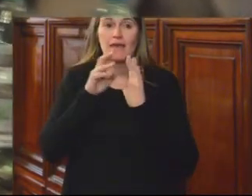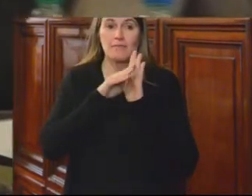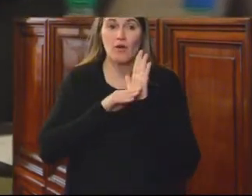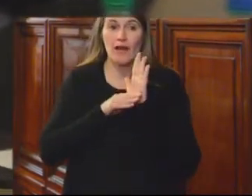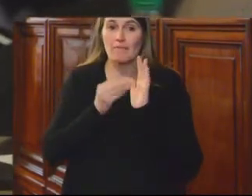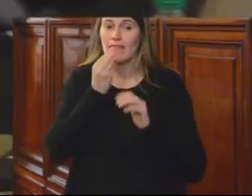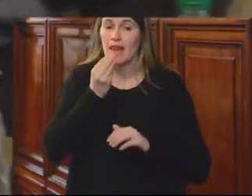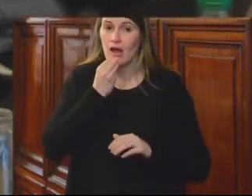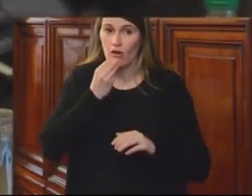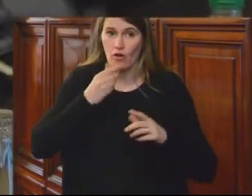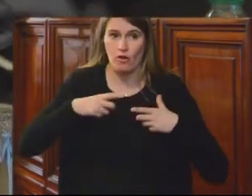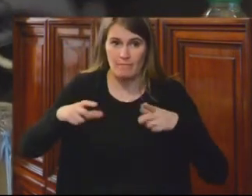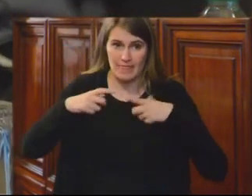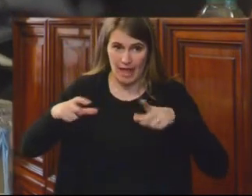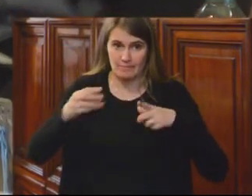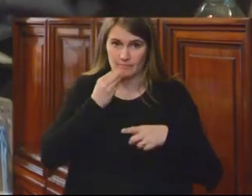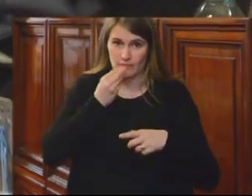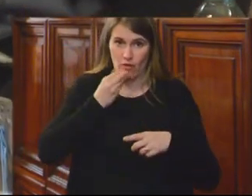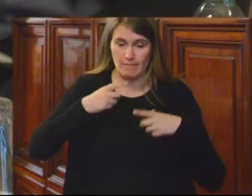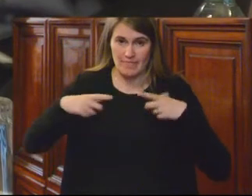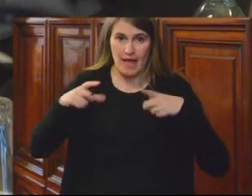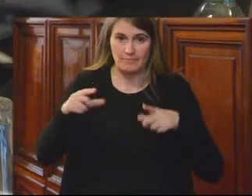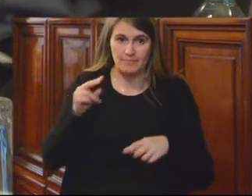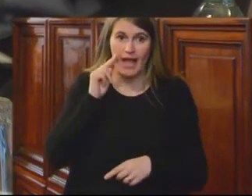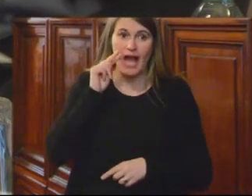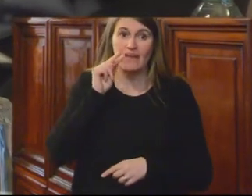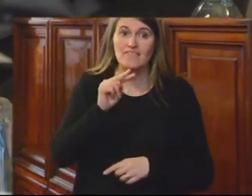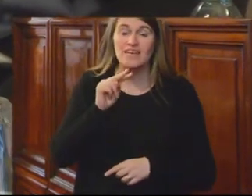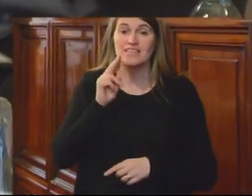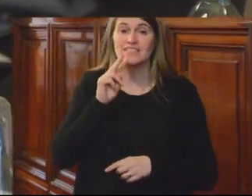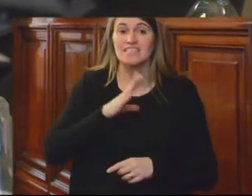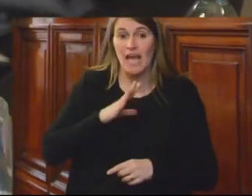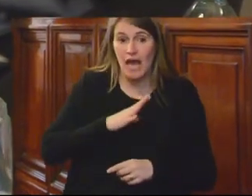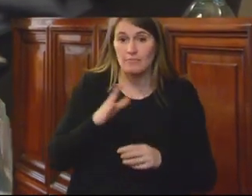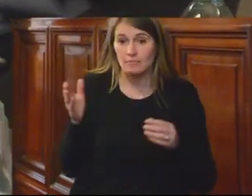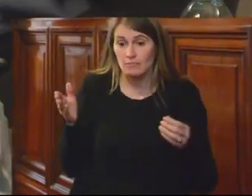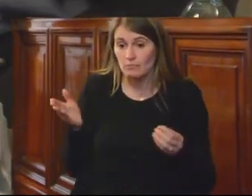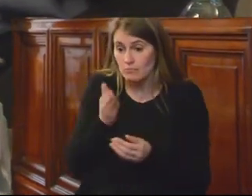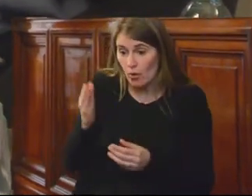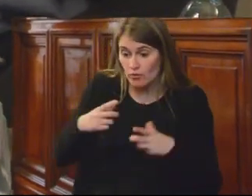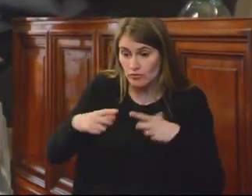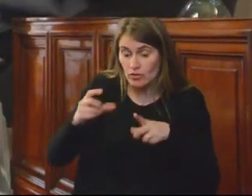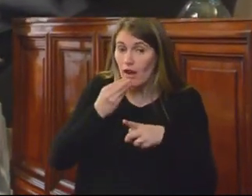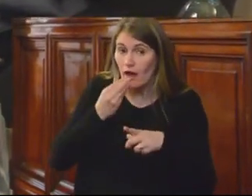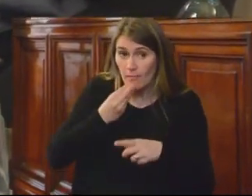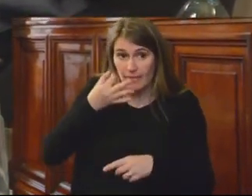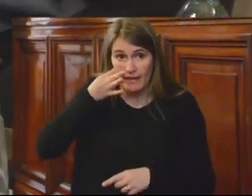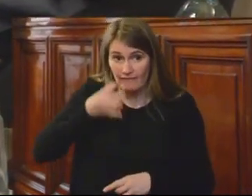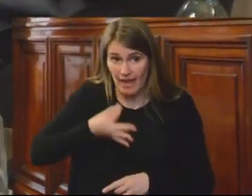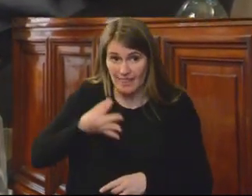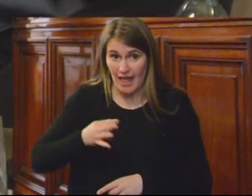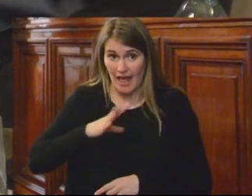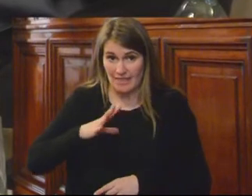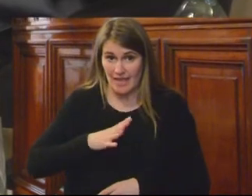Sigo insistiendo en esto, ¿no? Vamos a ver si se cuentan con los productos, si se cuenta con lo necesario para todo el